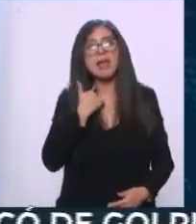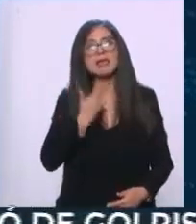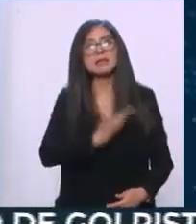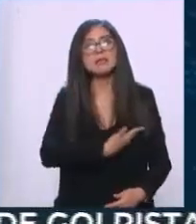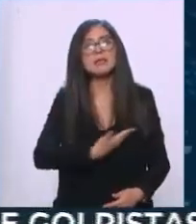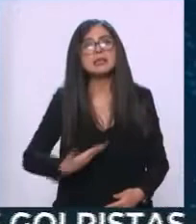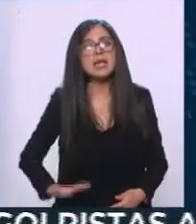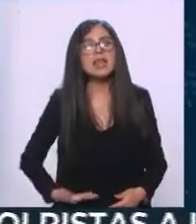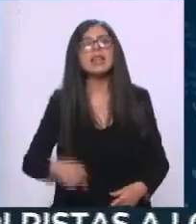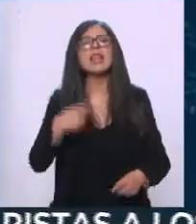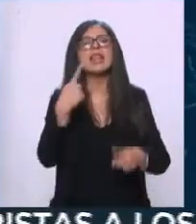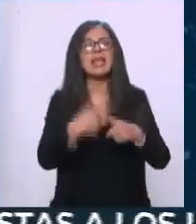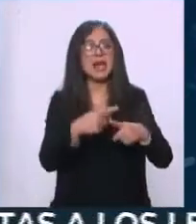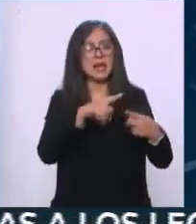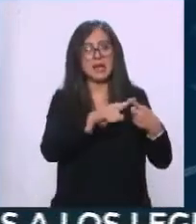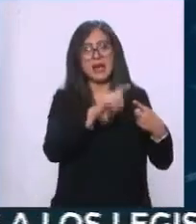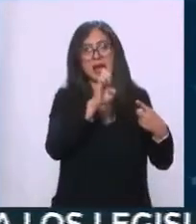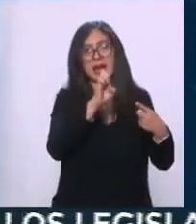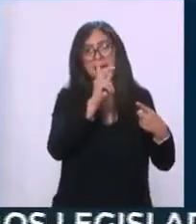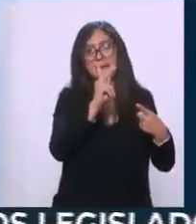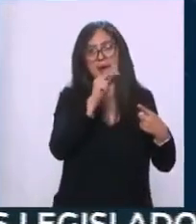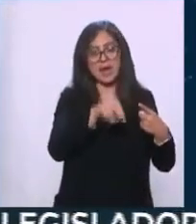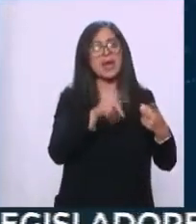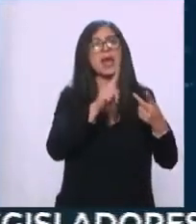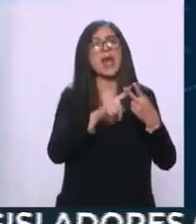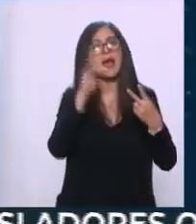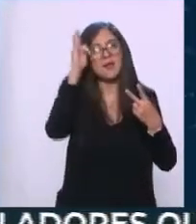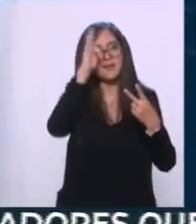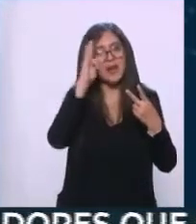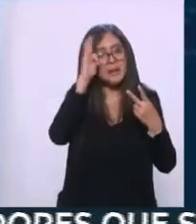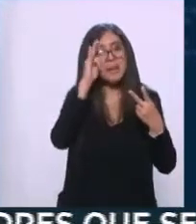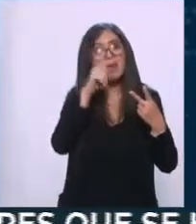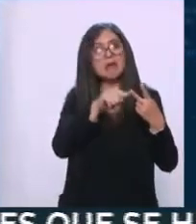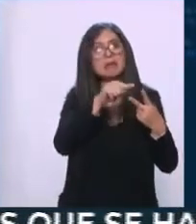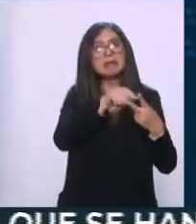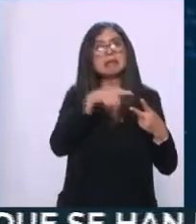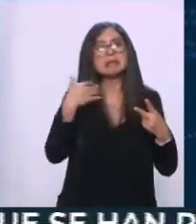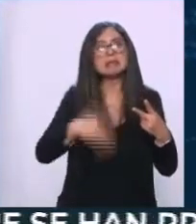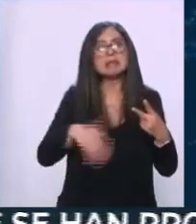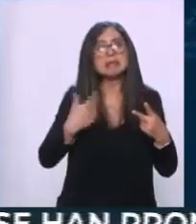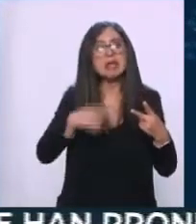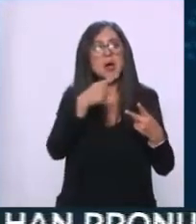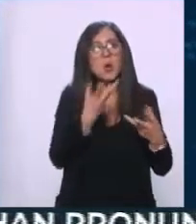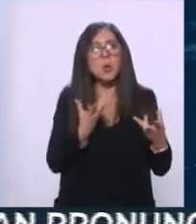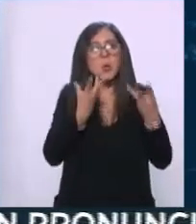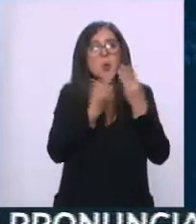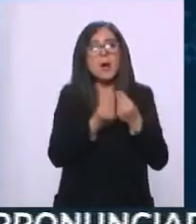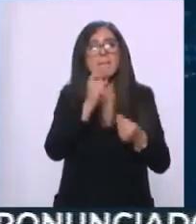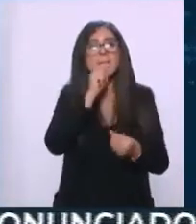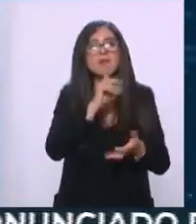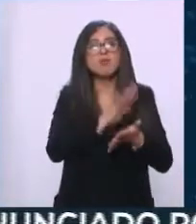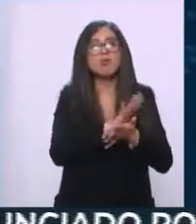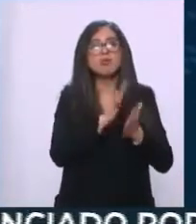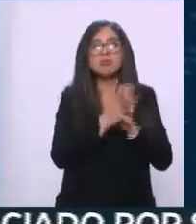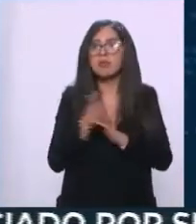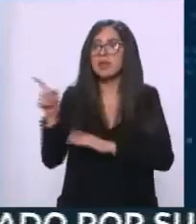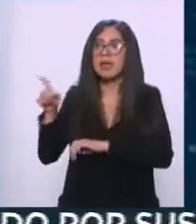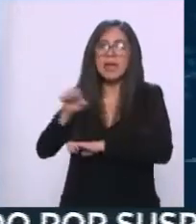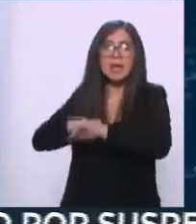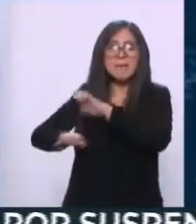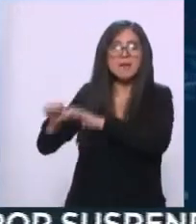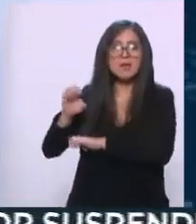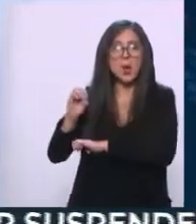Enrique Peña Nieto y a Felipe Calderón, que están involucrados en este asunto, que tiene muchas